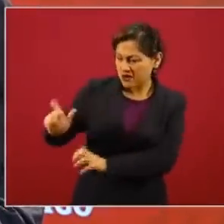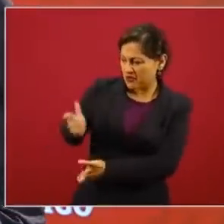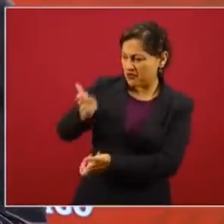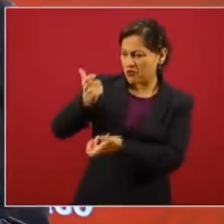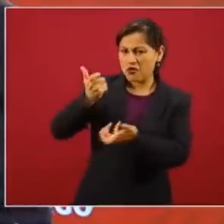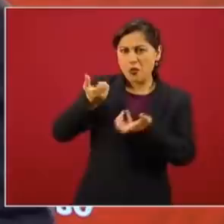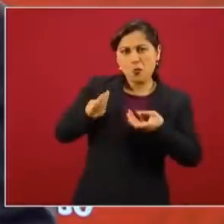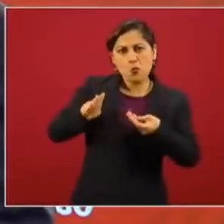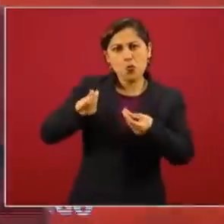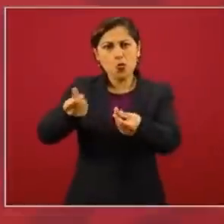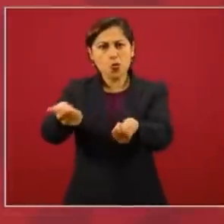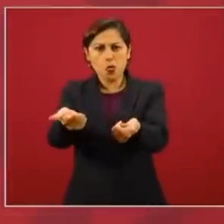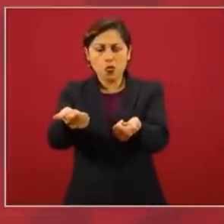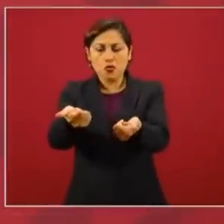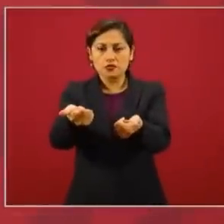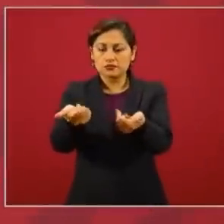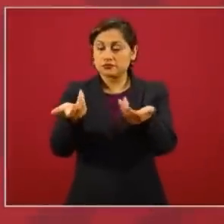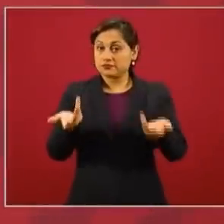Nosotros, todo lo que signifique